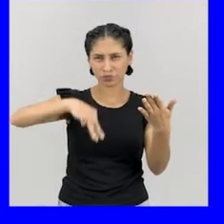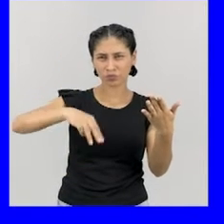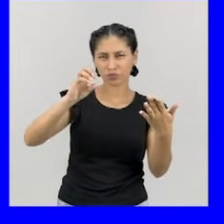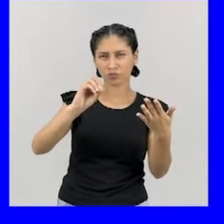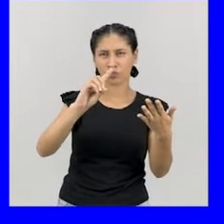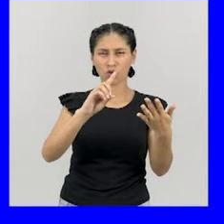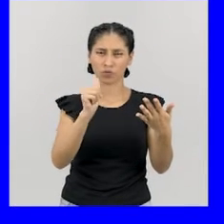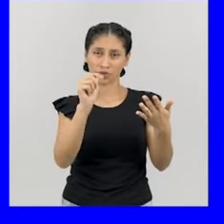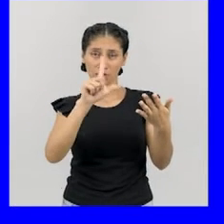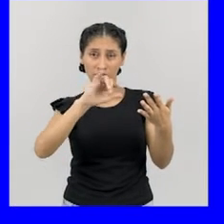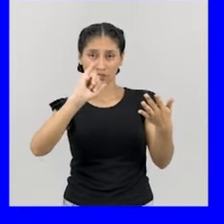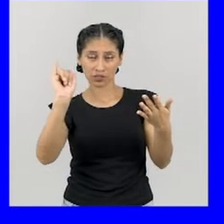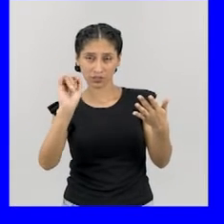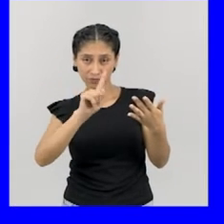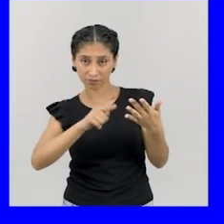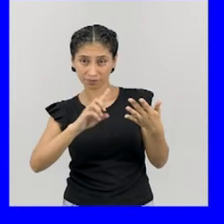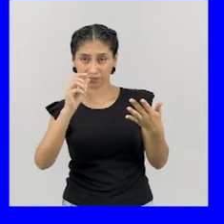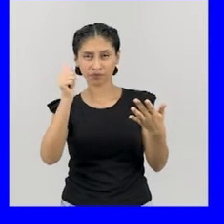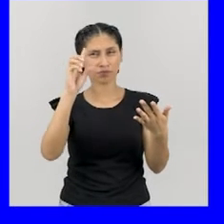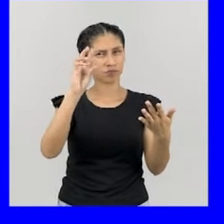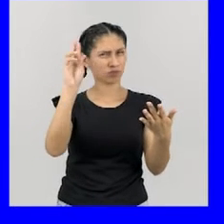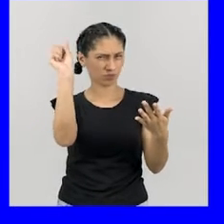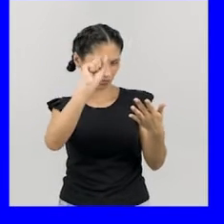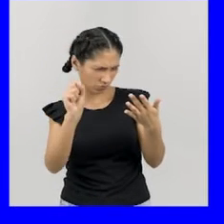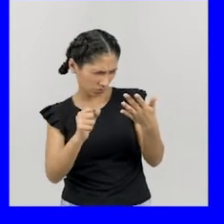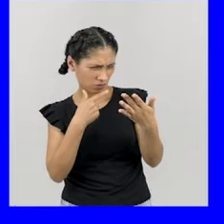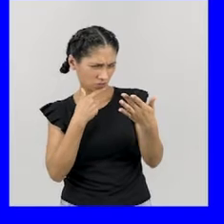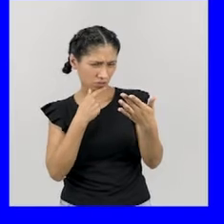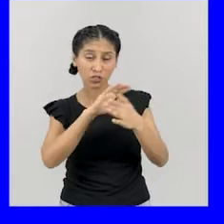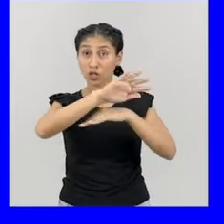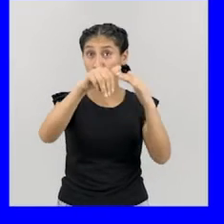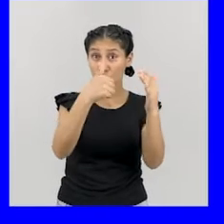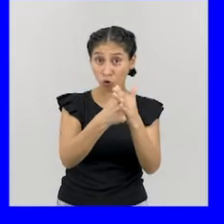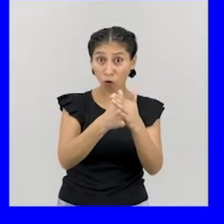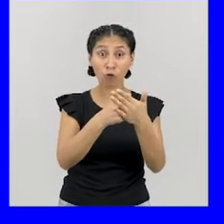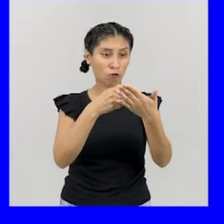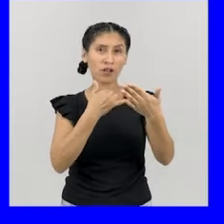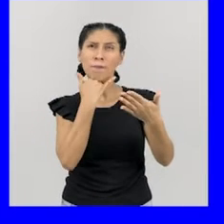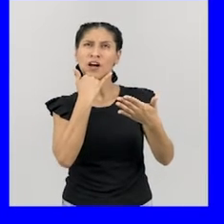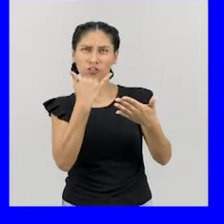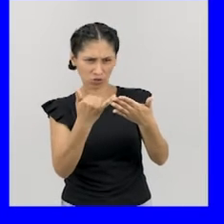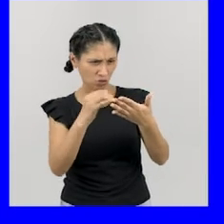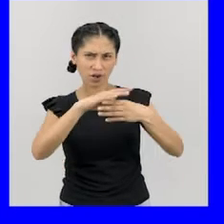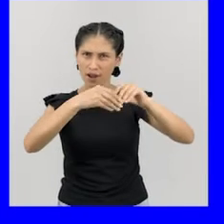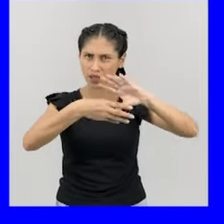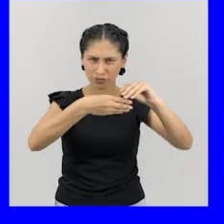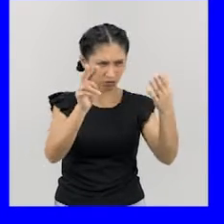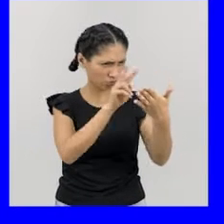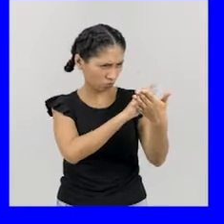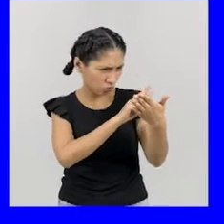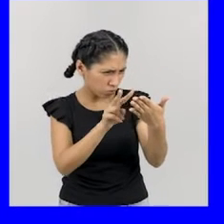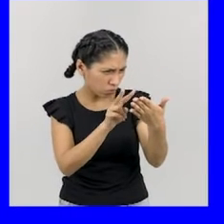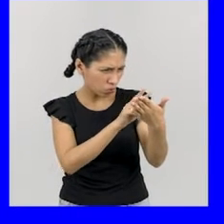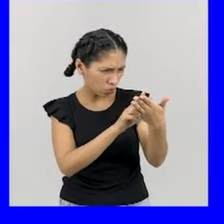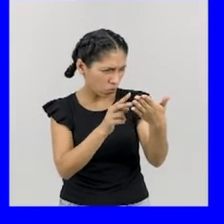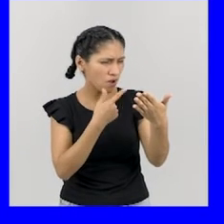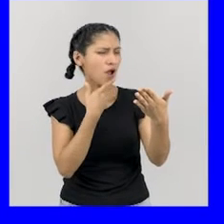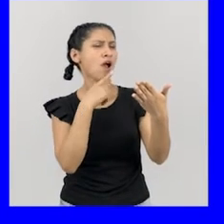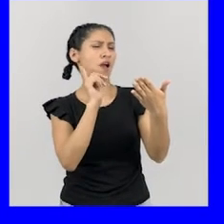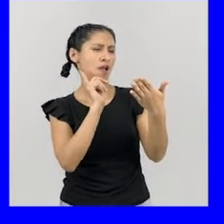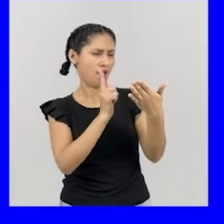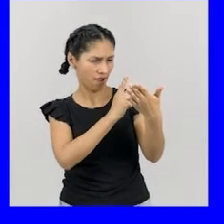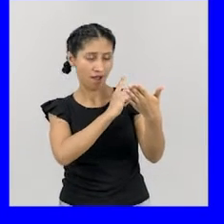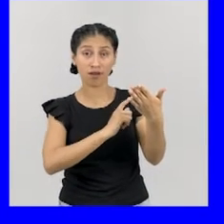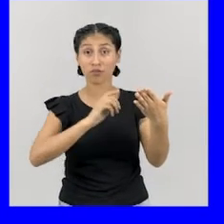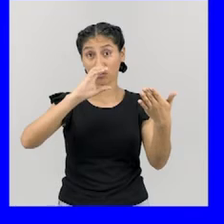modalizadores, que es el estilo personal o la especificación de los hechos a los que se refiere el autor. Léxico utilizado,